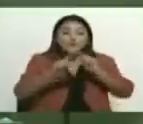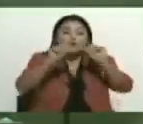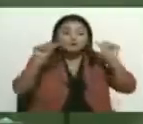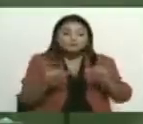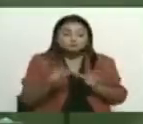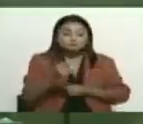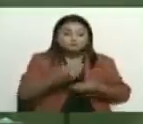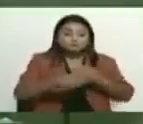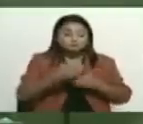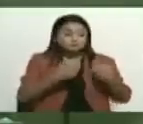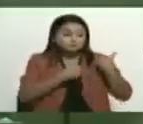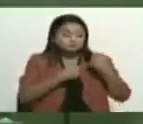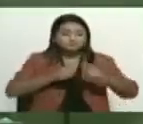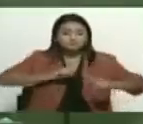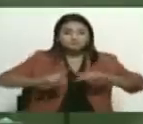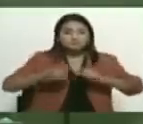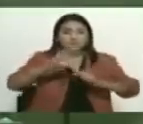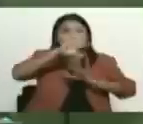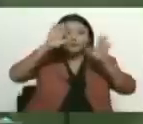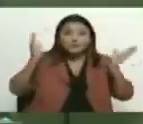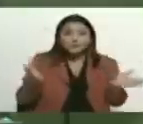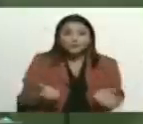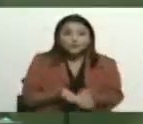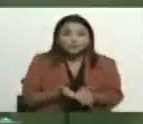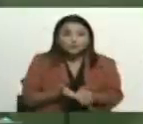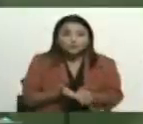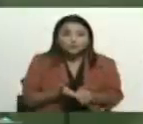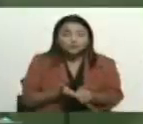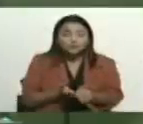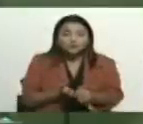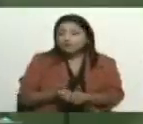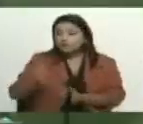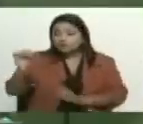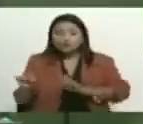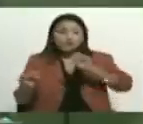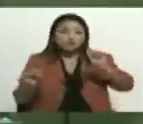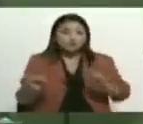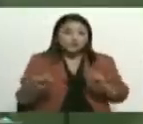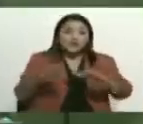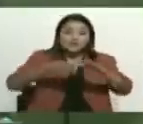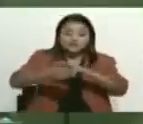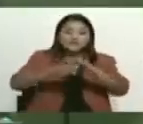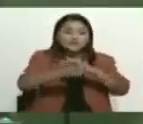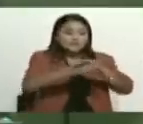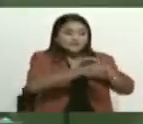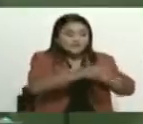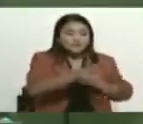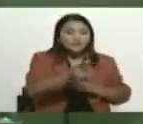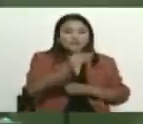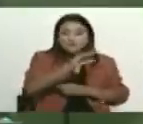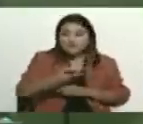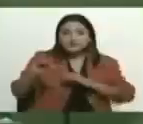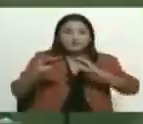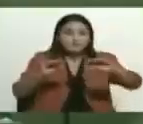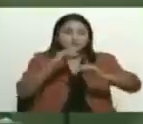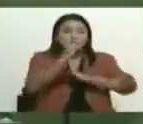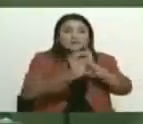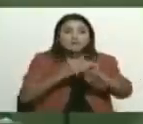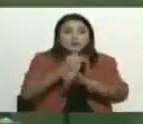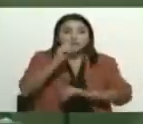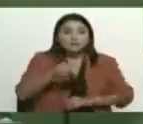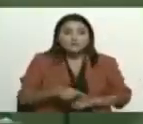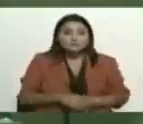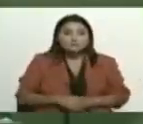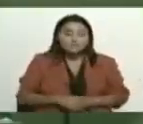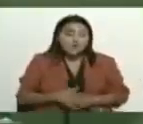mecanismos de la gobernanza mundial, donde el sur global tenga acceso justo al financiamiento internacional. Mientras no